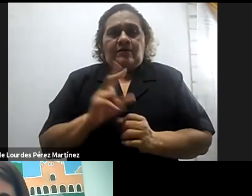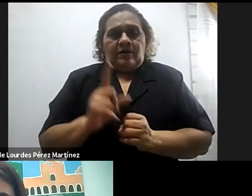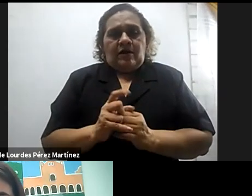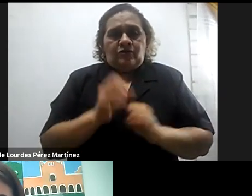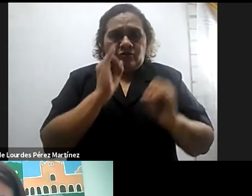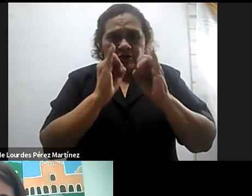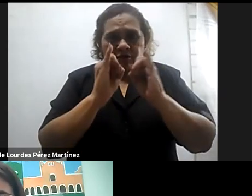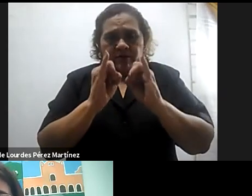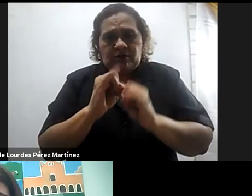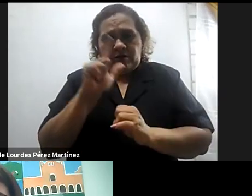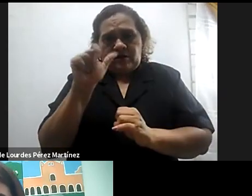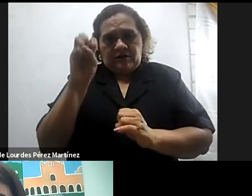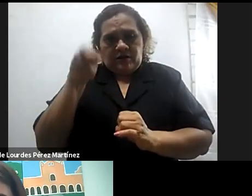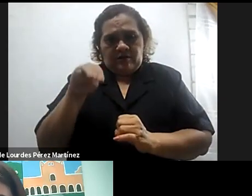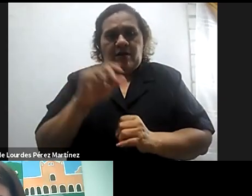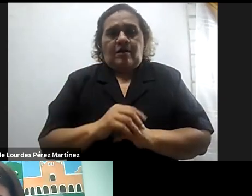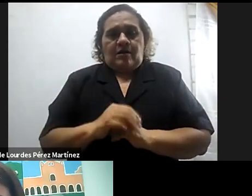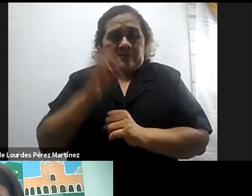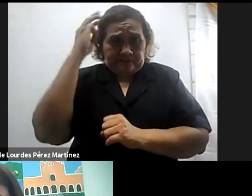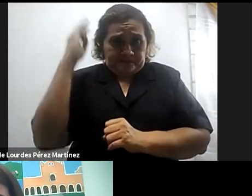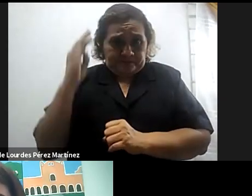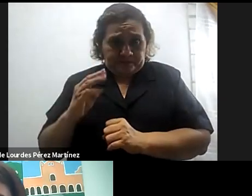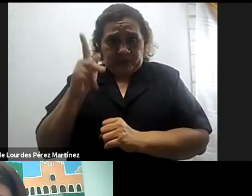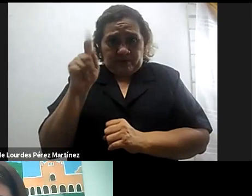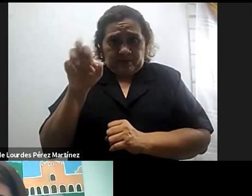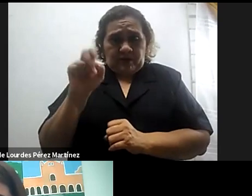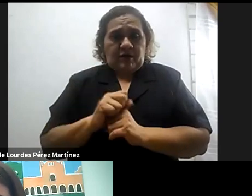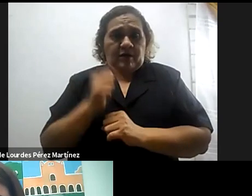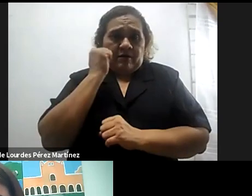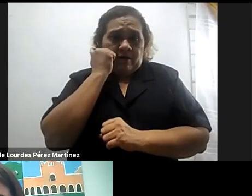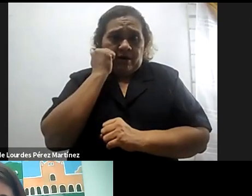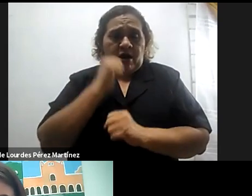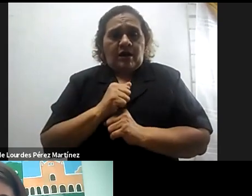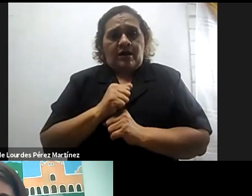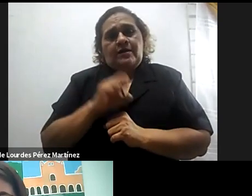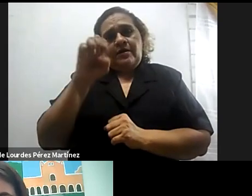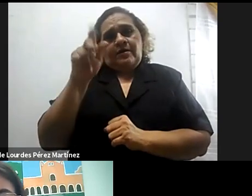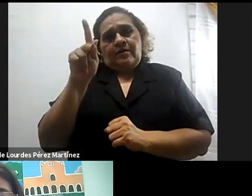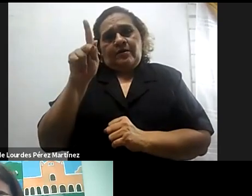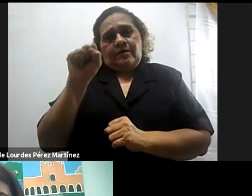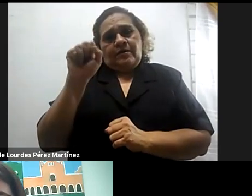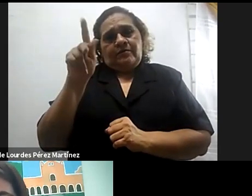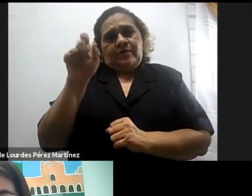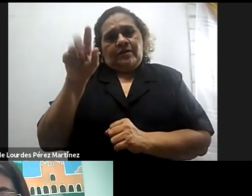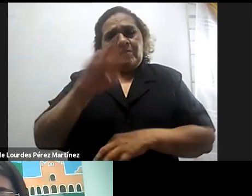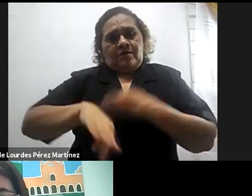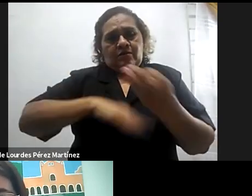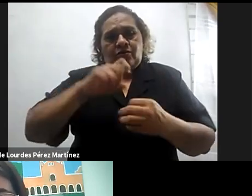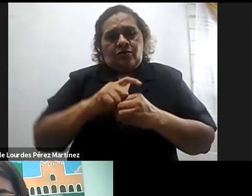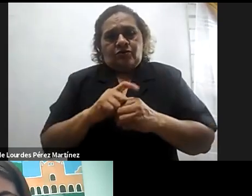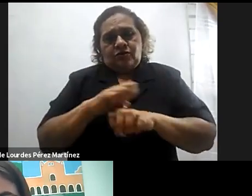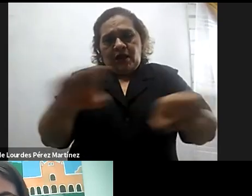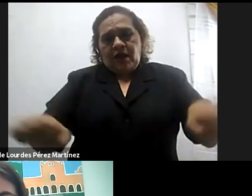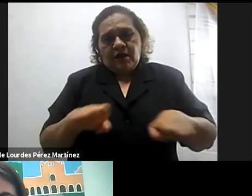de señas mexicana, a Marina Pérez, a Ángel Espadas y a todos y cada uno del equipo del IPD y